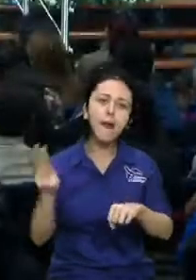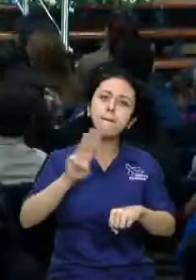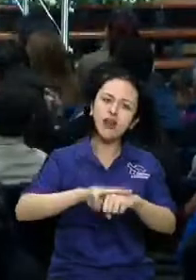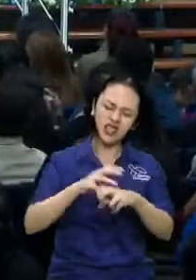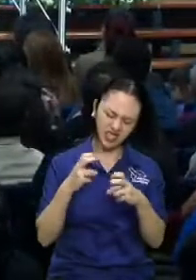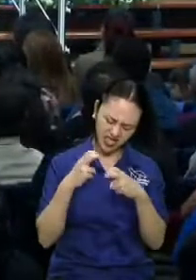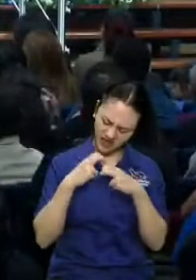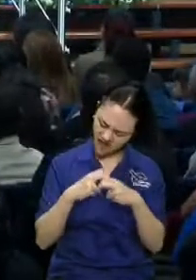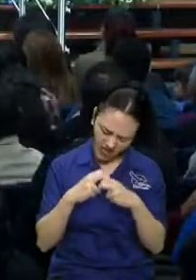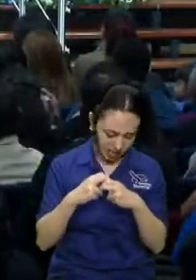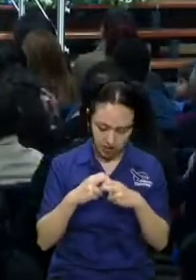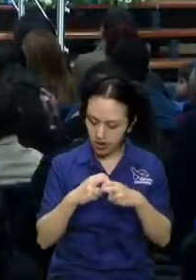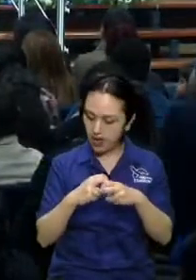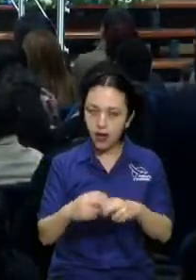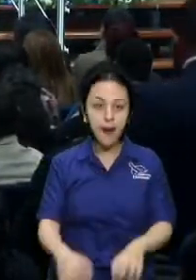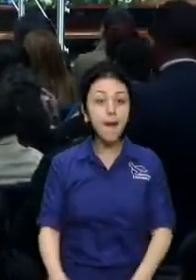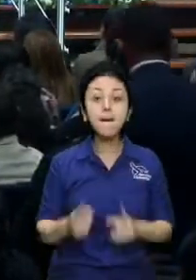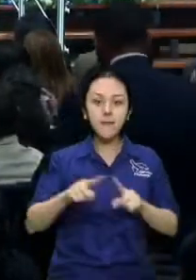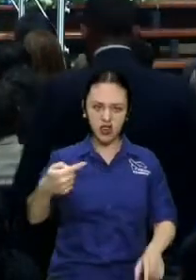Cuando llegué, iba desatado.